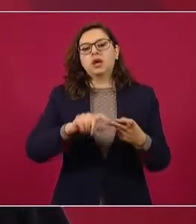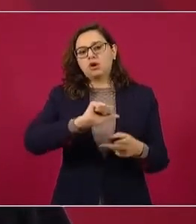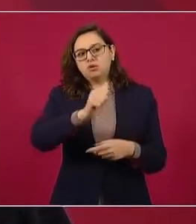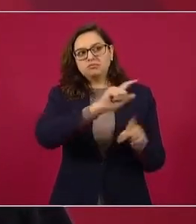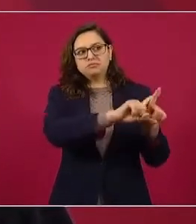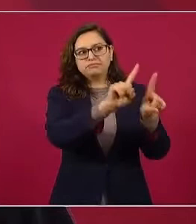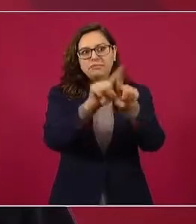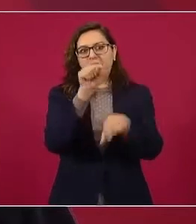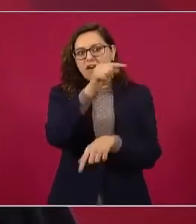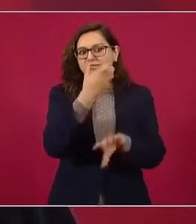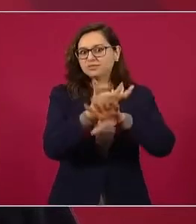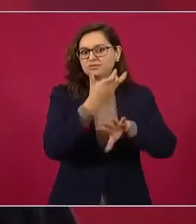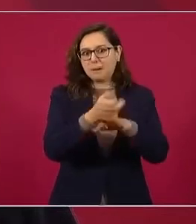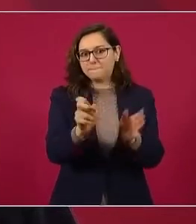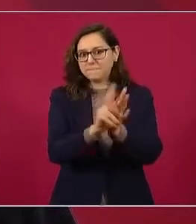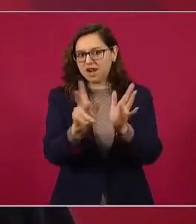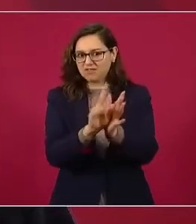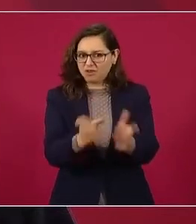Journal,